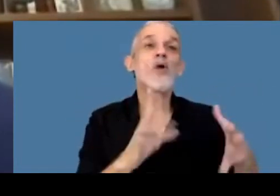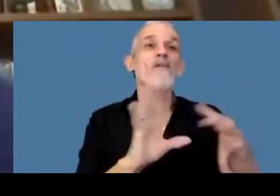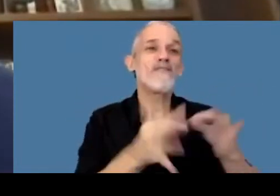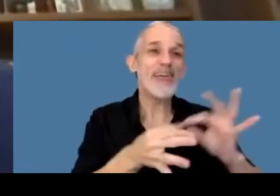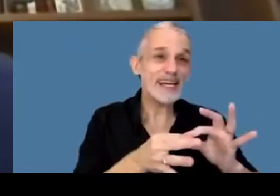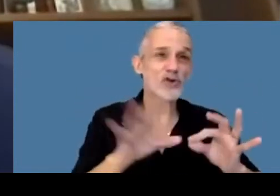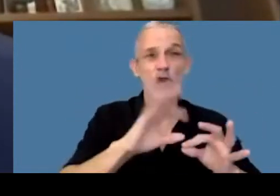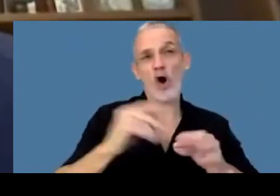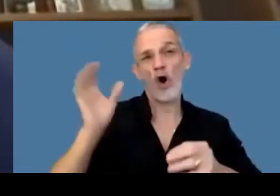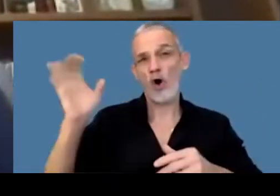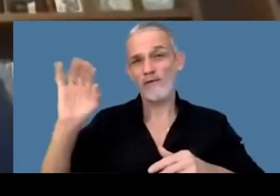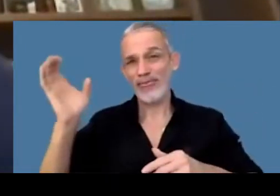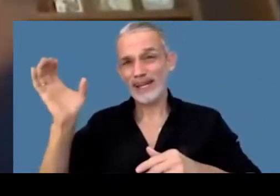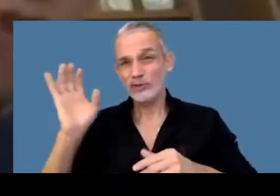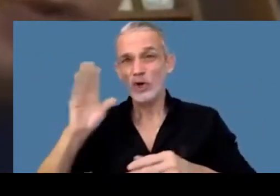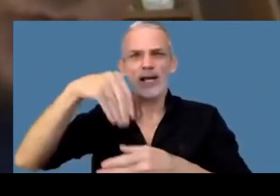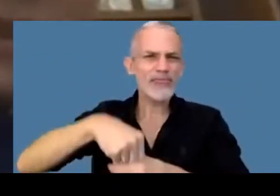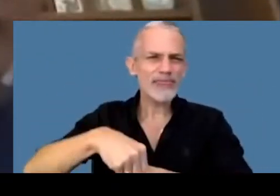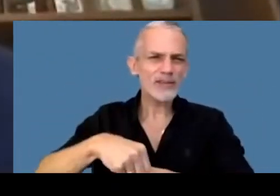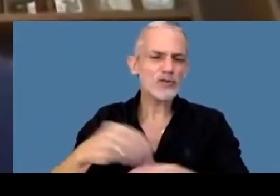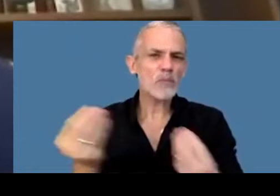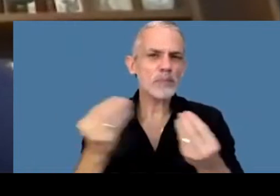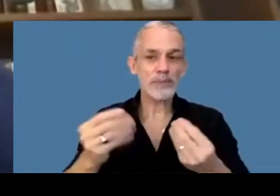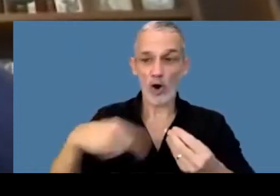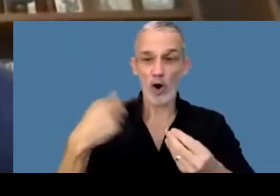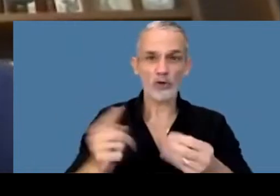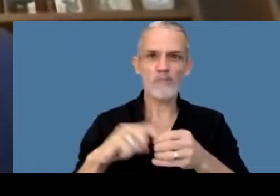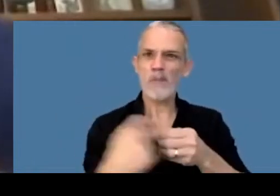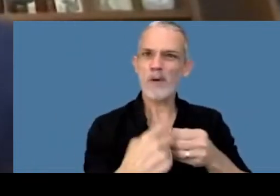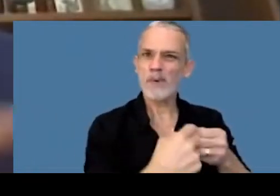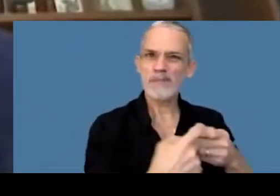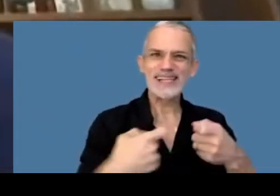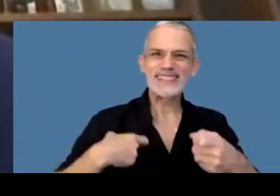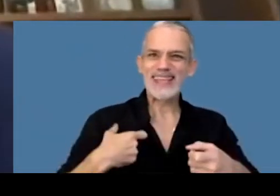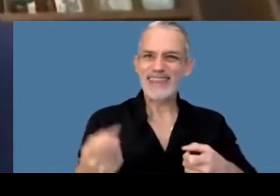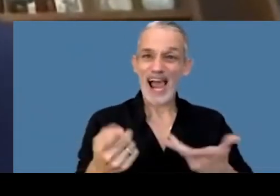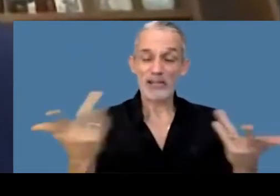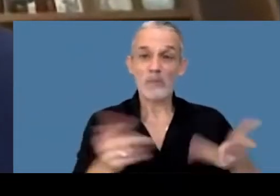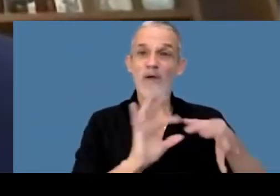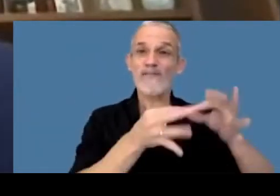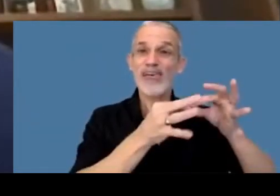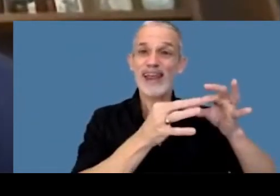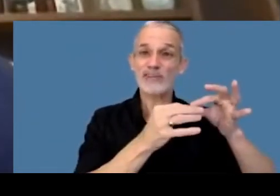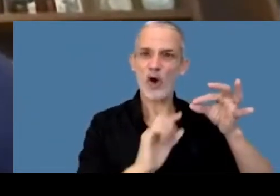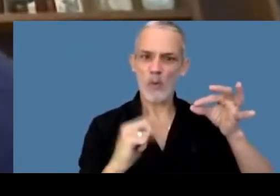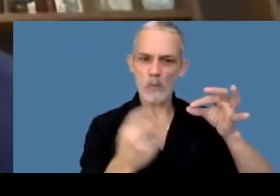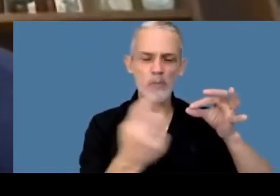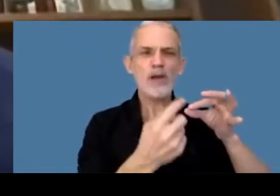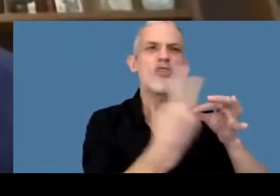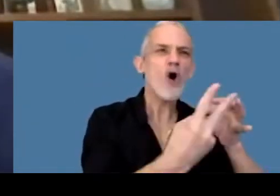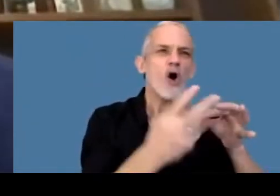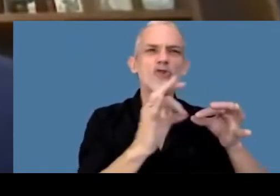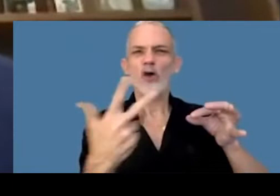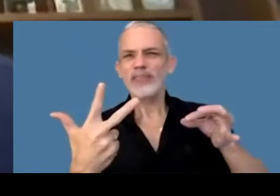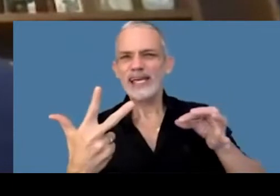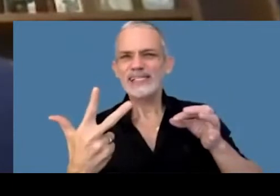confederación integrada por otros sindicatos, por ejemplo, una federación integrada por 2 o más